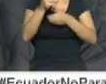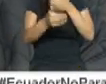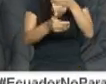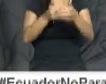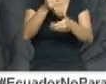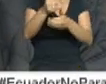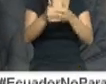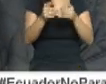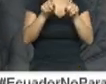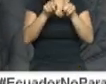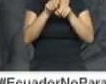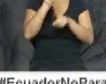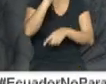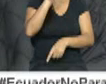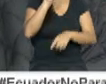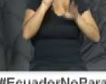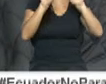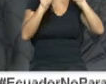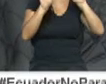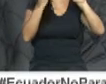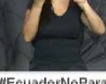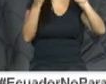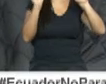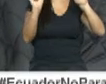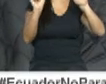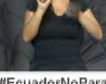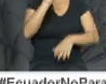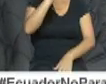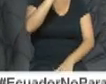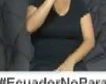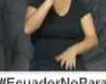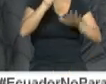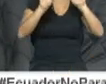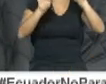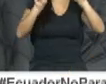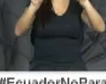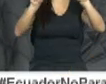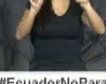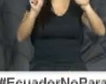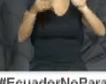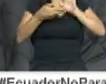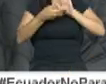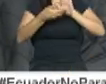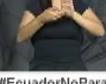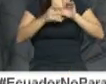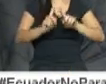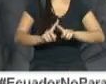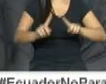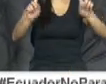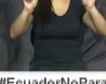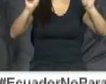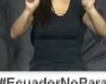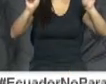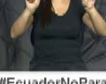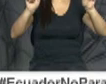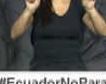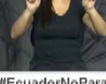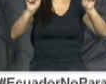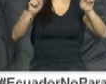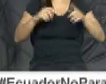en los 60, pero básicamente en los 70, marcaron un modelo distinto en cuanto respecto a la historia del Estado-Nación. En ese